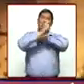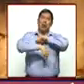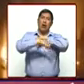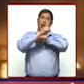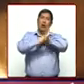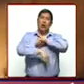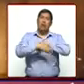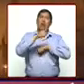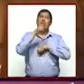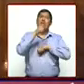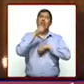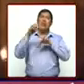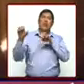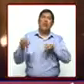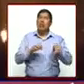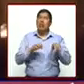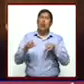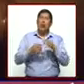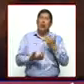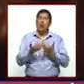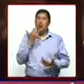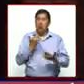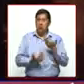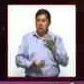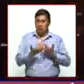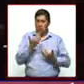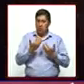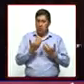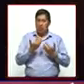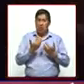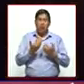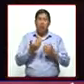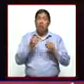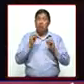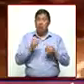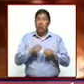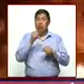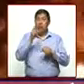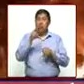para quienes provocan incendios forestales hasta con